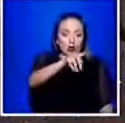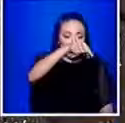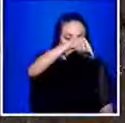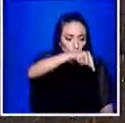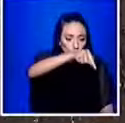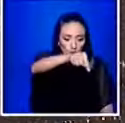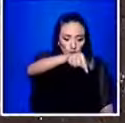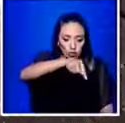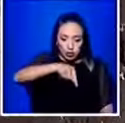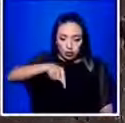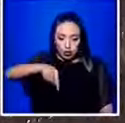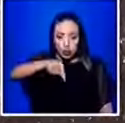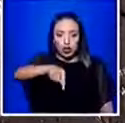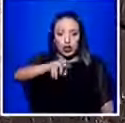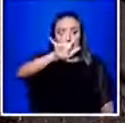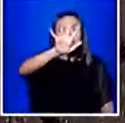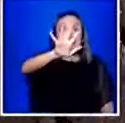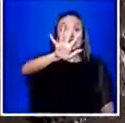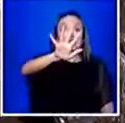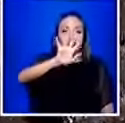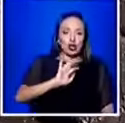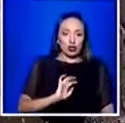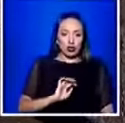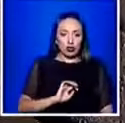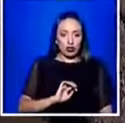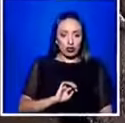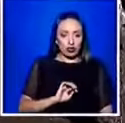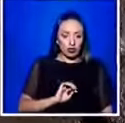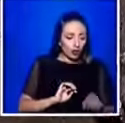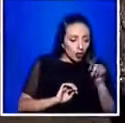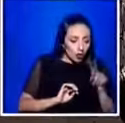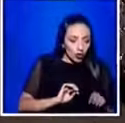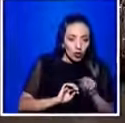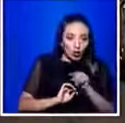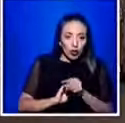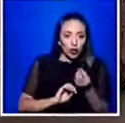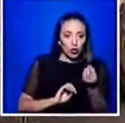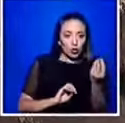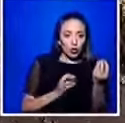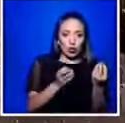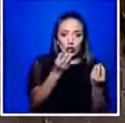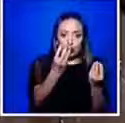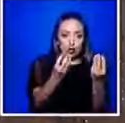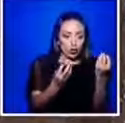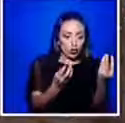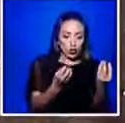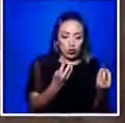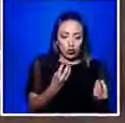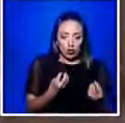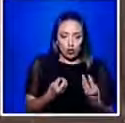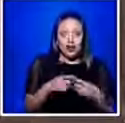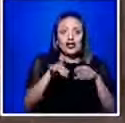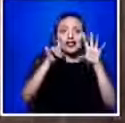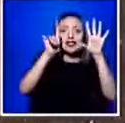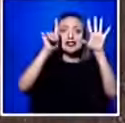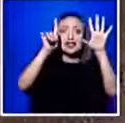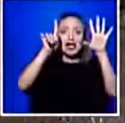hay otro que ya se está formando, cinco. Y acá hay otro pequeñito que también está brotando seis ojos de agua. Como les